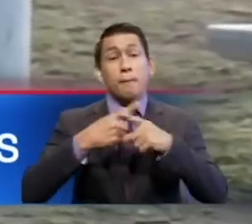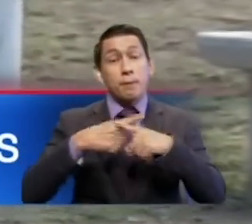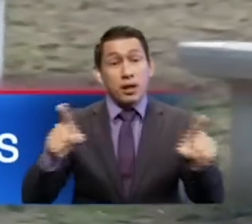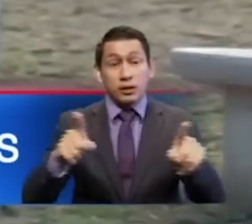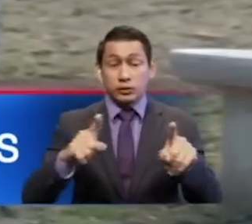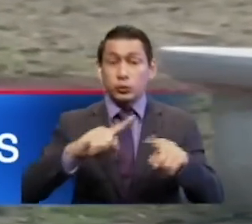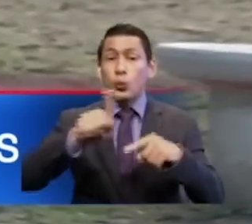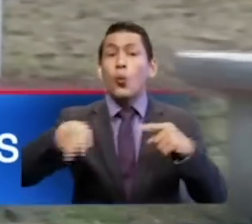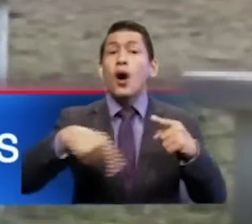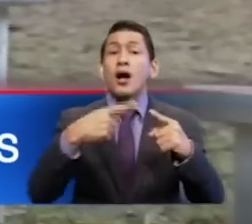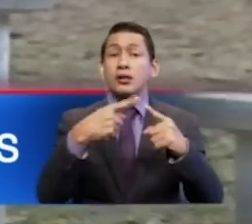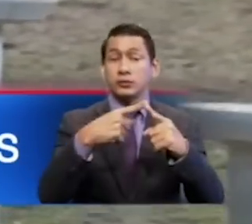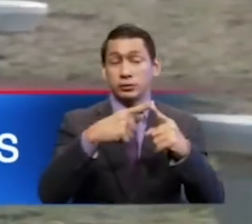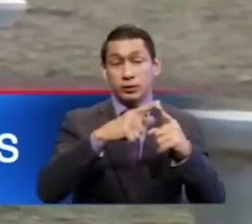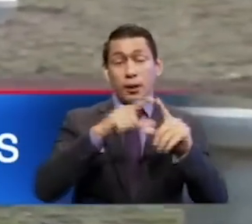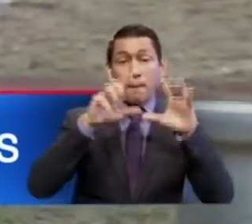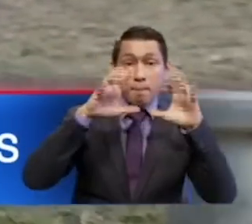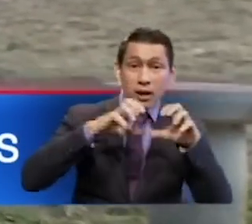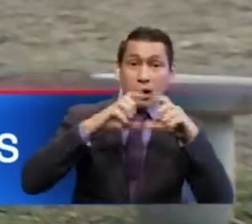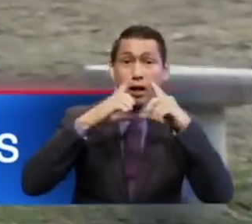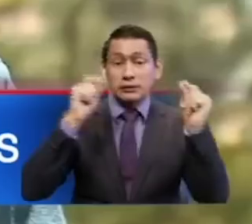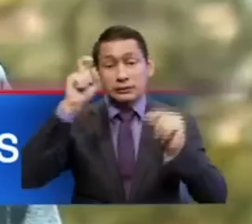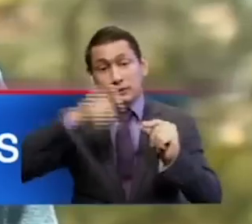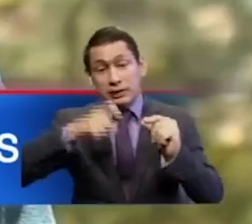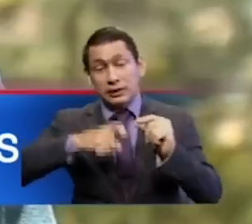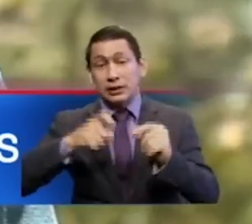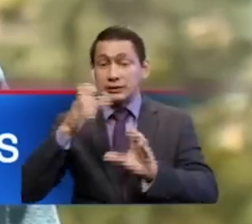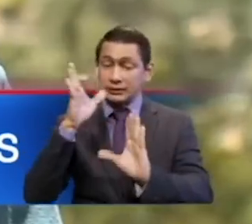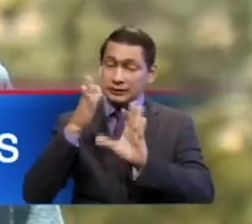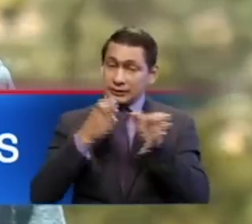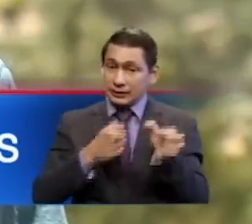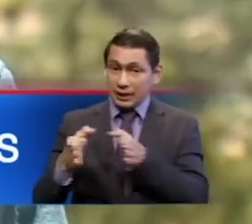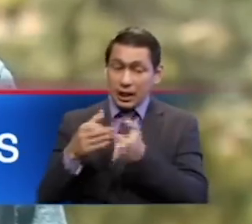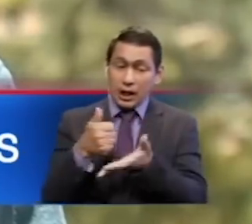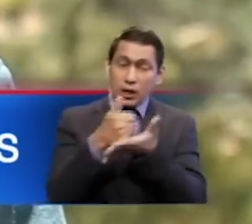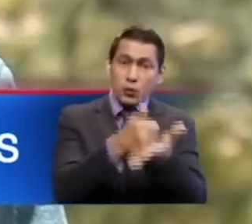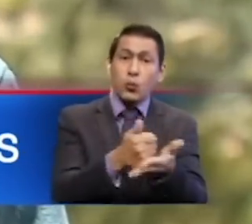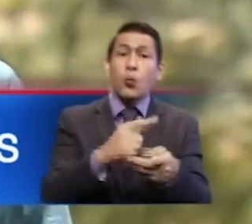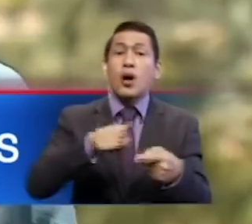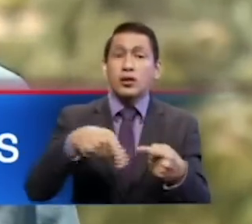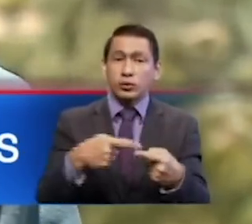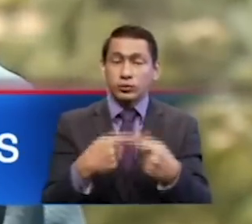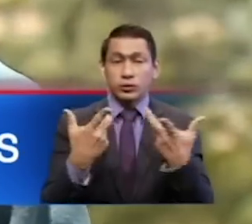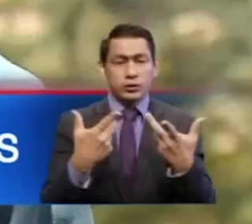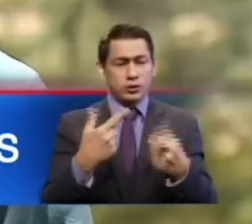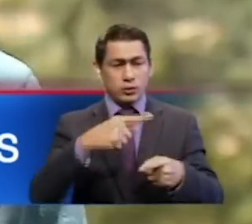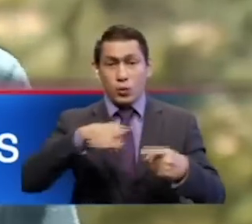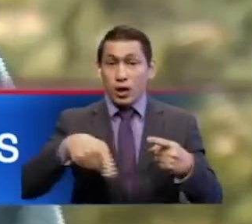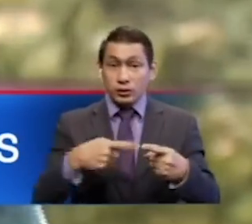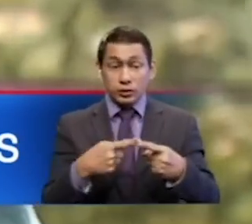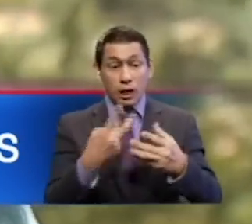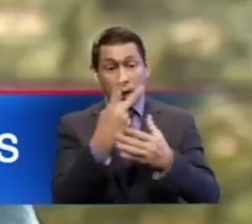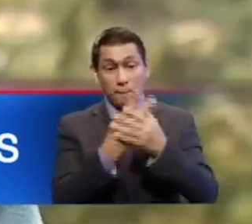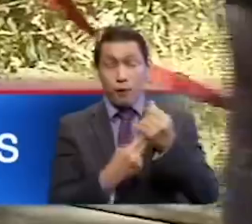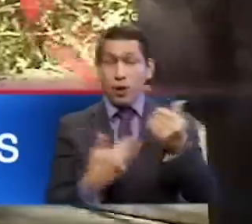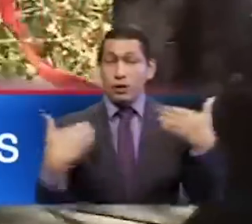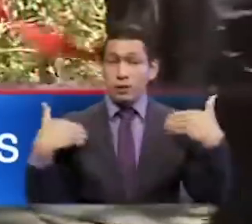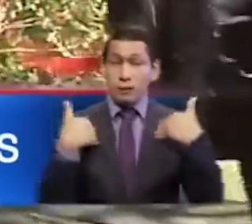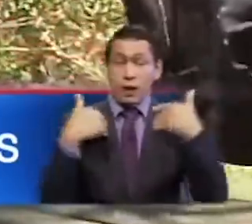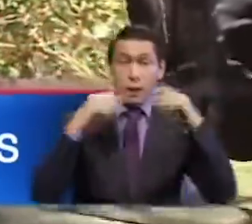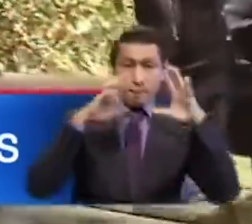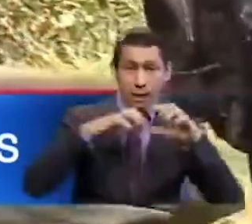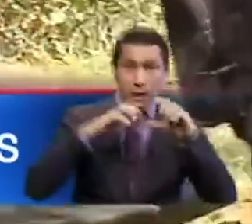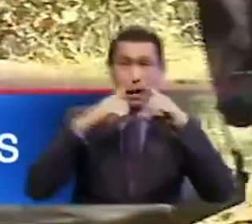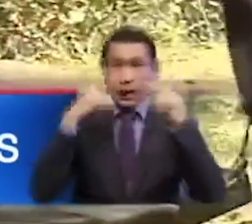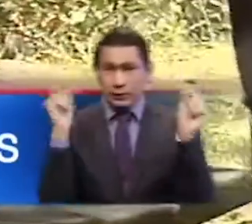necesita someterse a este tratamiento terapéutico? Cuando presentan comportamientos agresivos o de miedo, muy